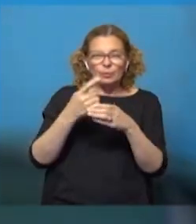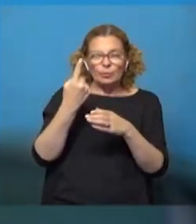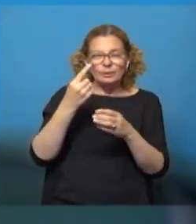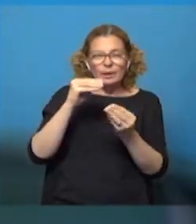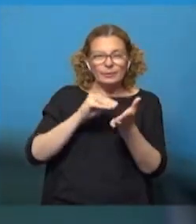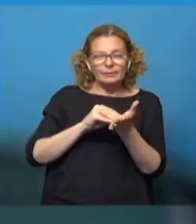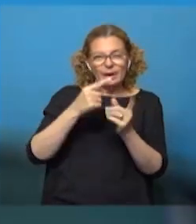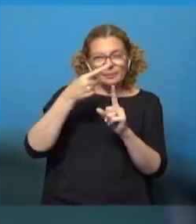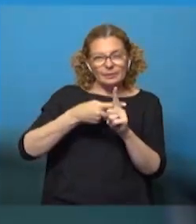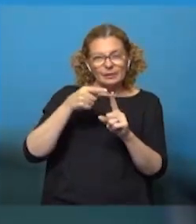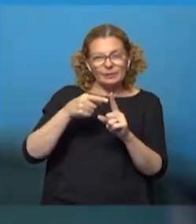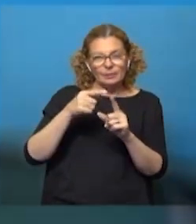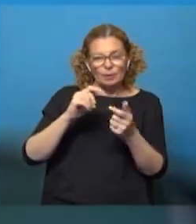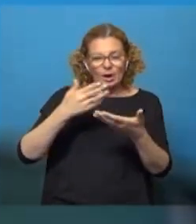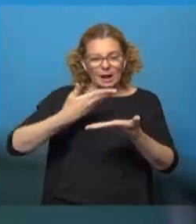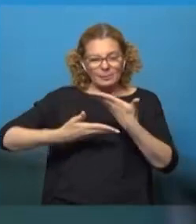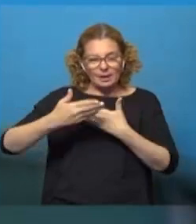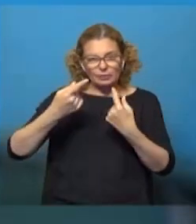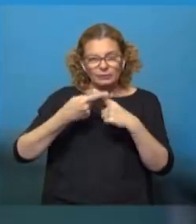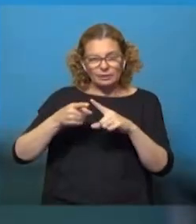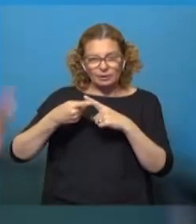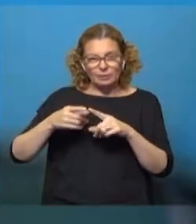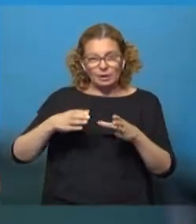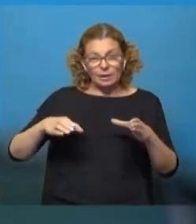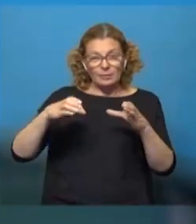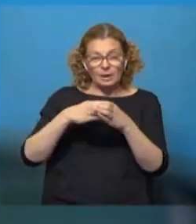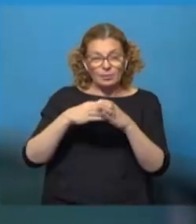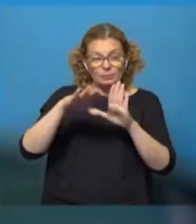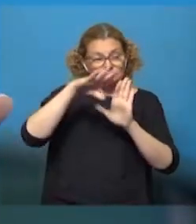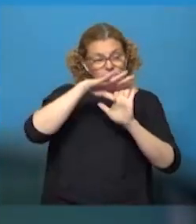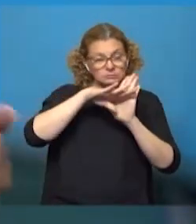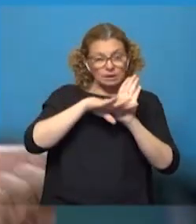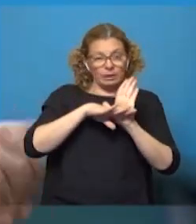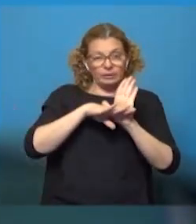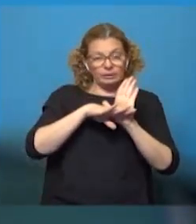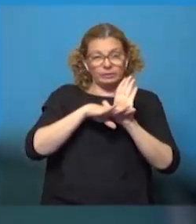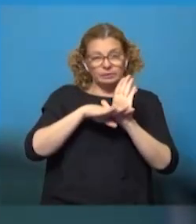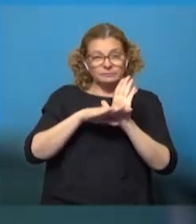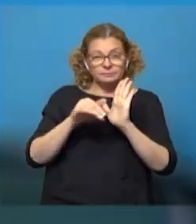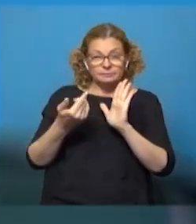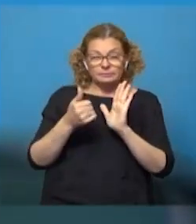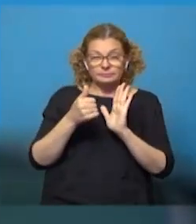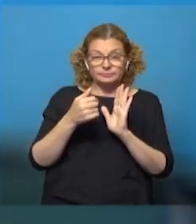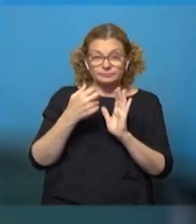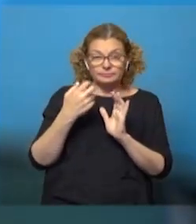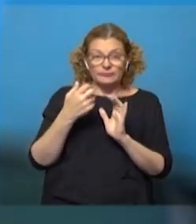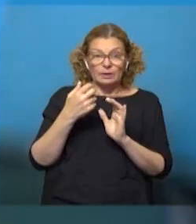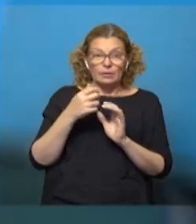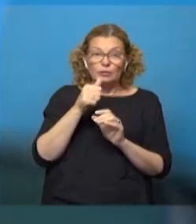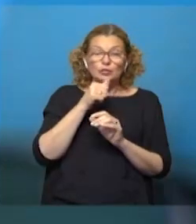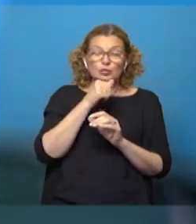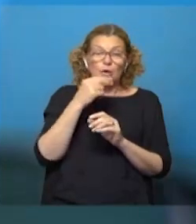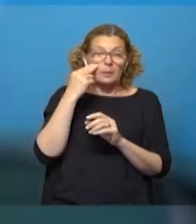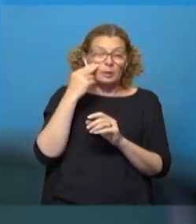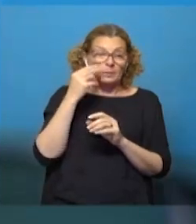vez al mes y bueno allí íbamos intercambiando cosas y armamos una grilla que por un lado resolvió el problema principal que